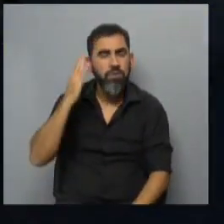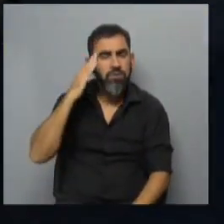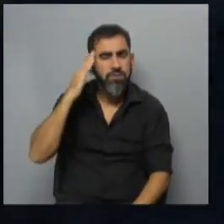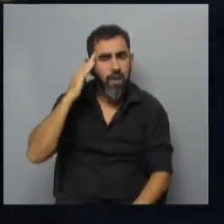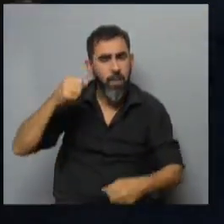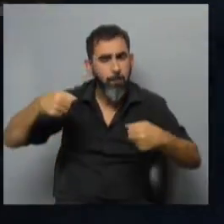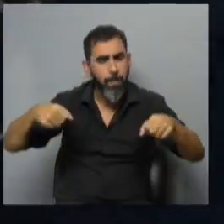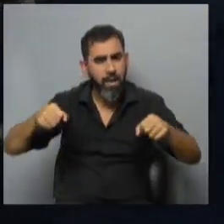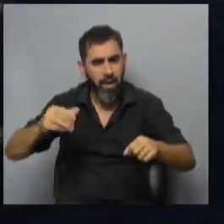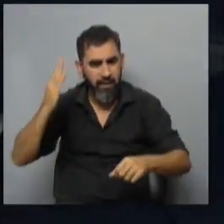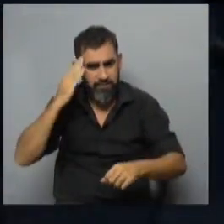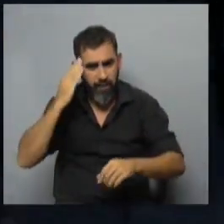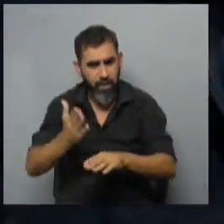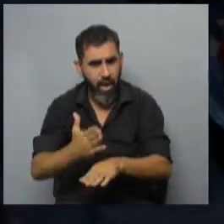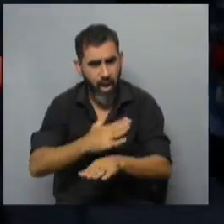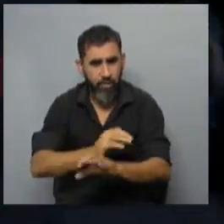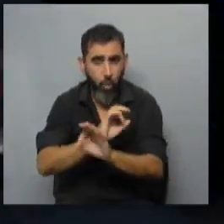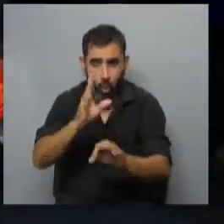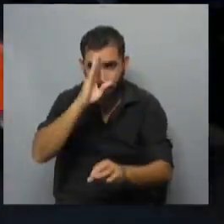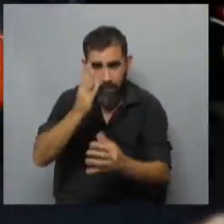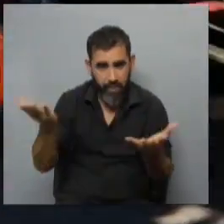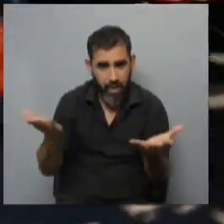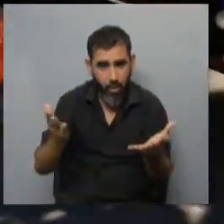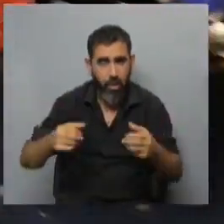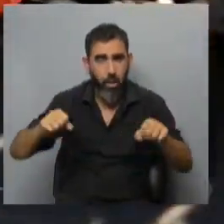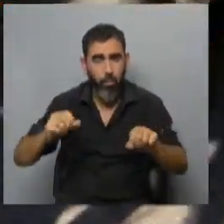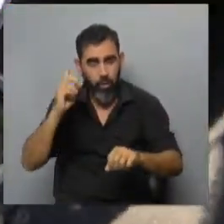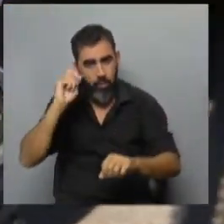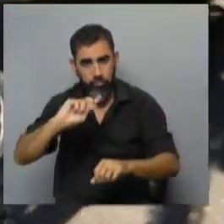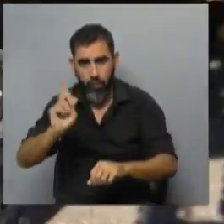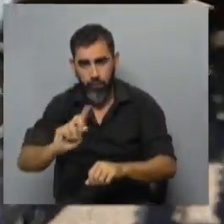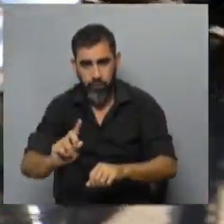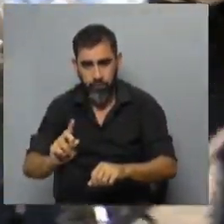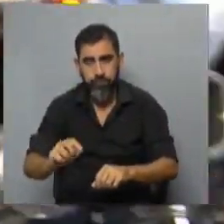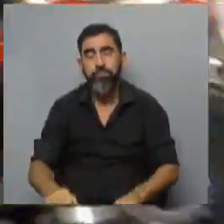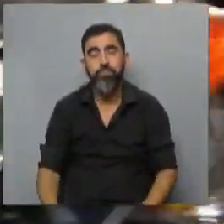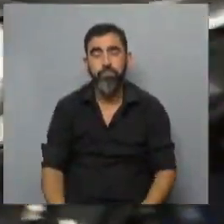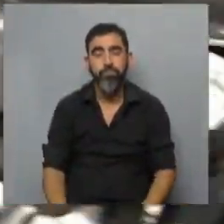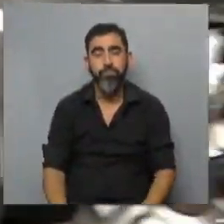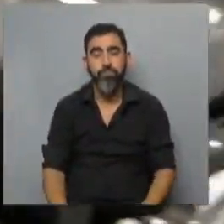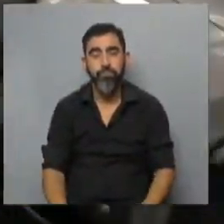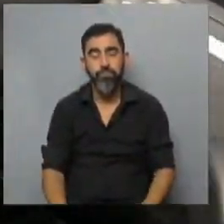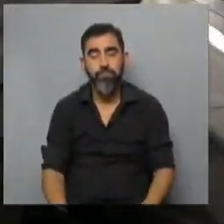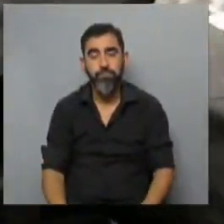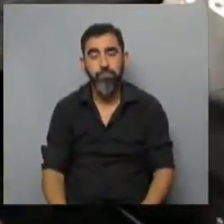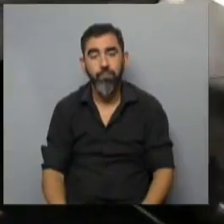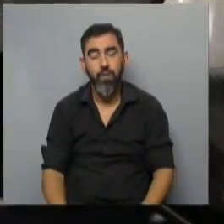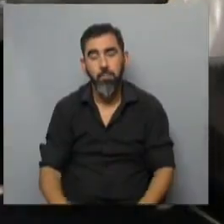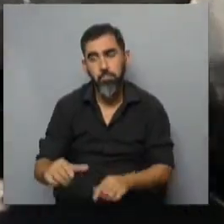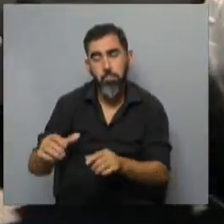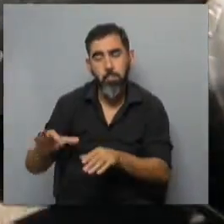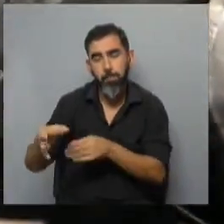manejar moto también da a predicar no nos moto no sabía manejar muchachos nos